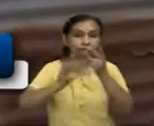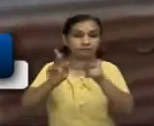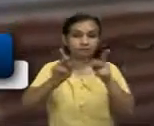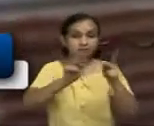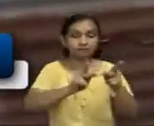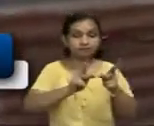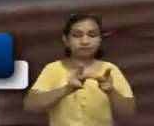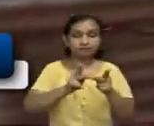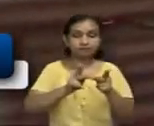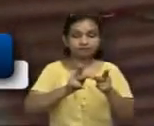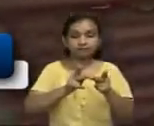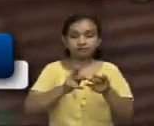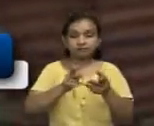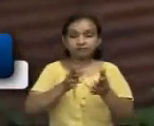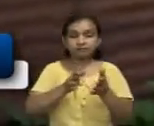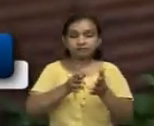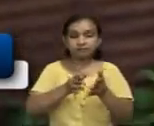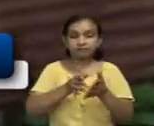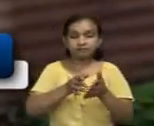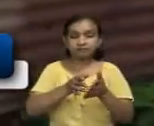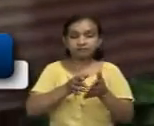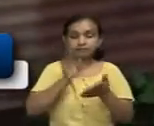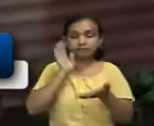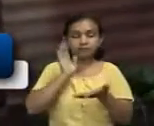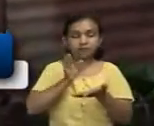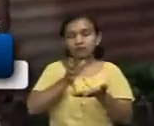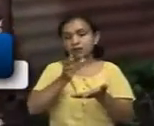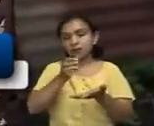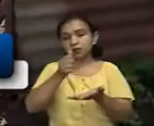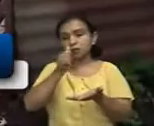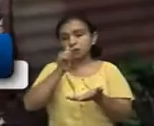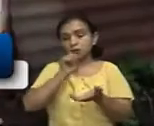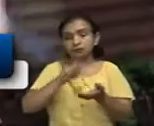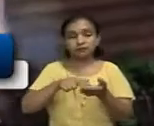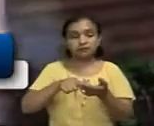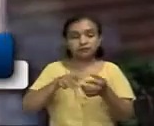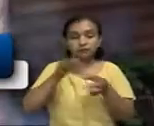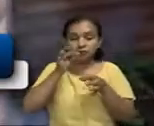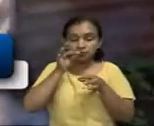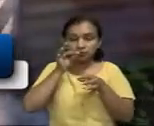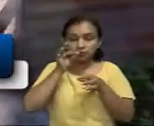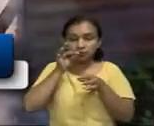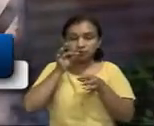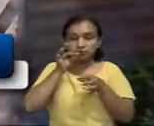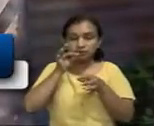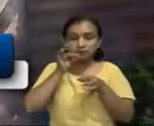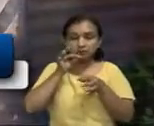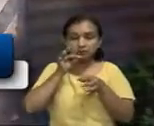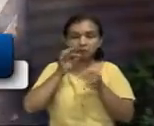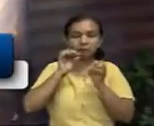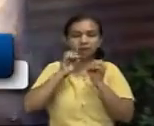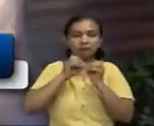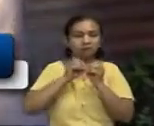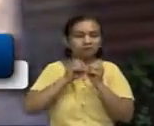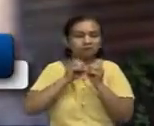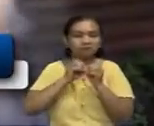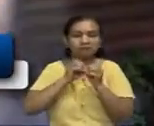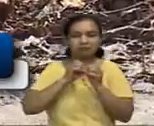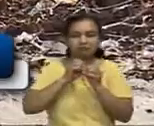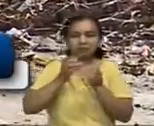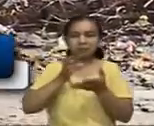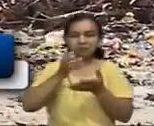un refresco natural, un refresco carbonatado, perdón, o un jugo, y van y la tiran, la